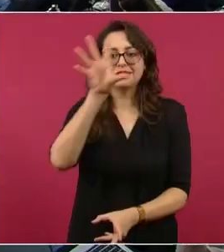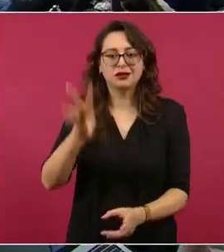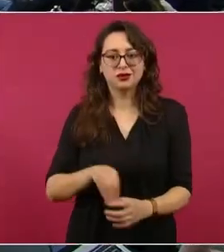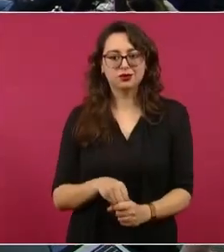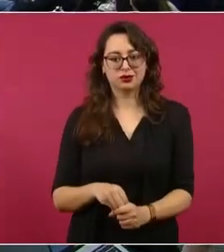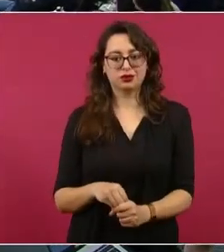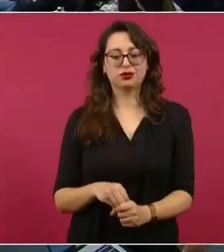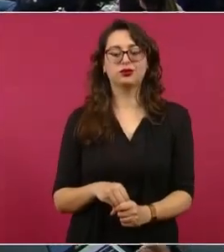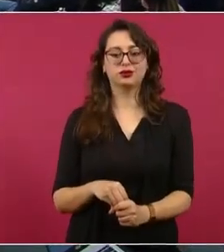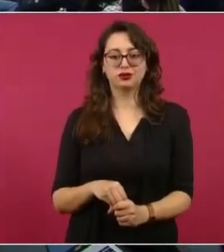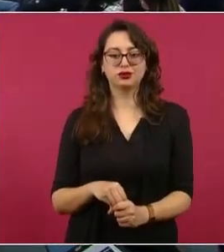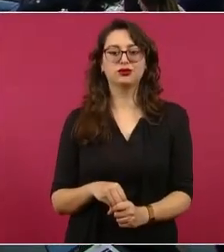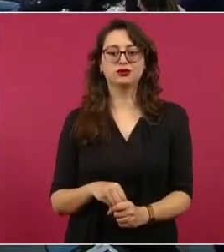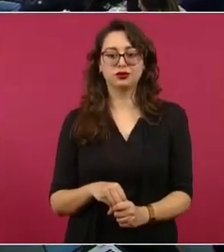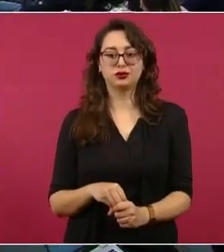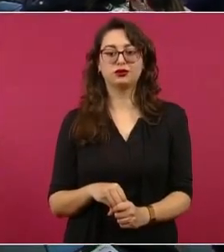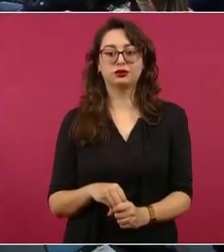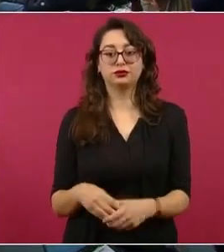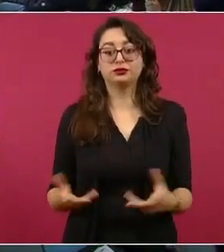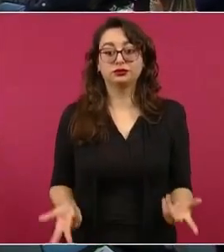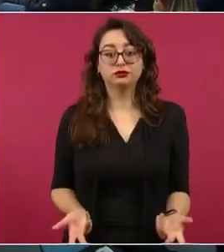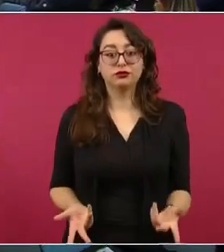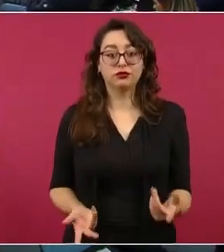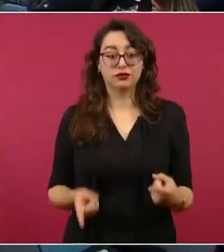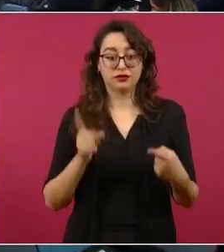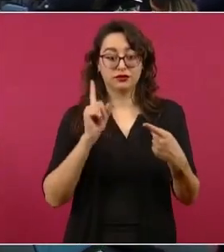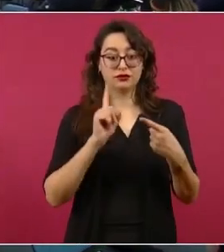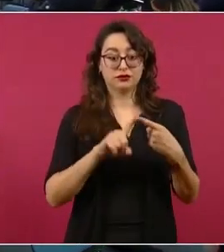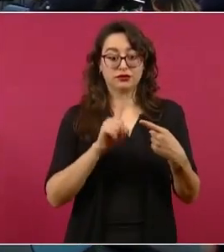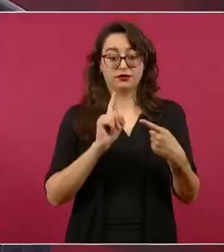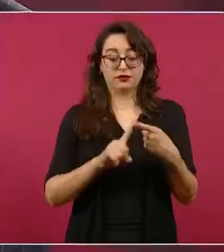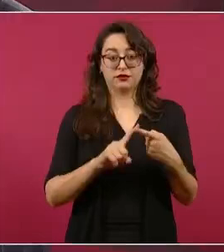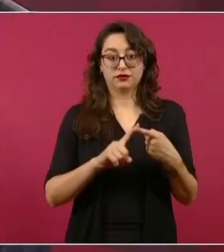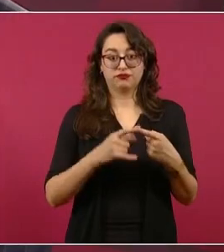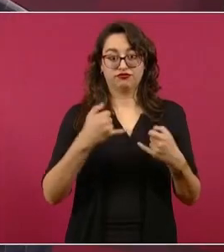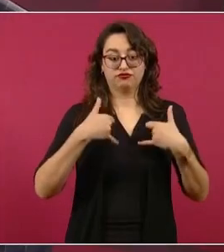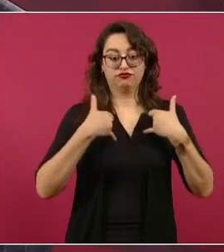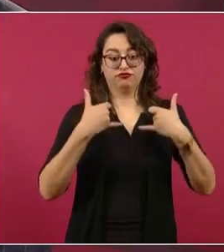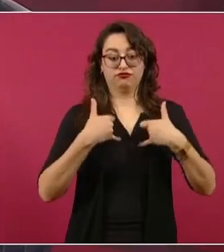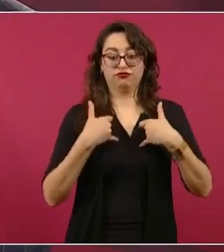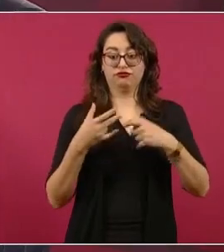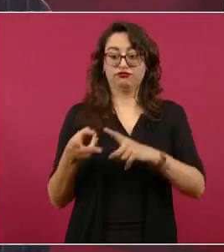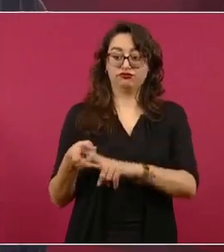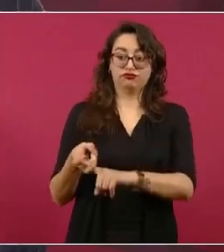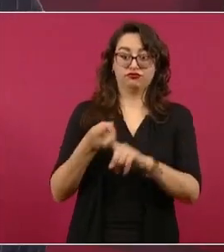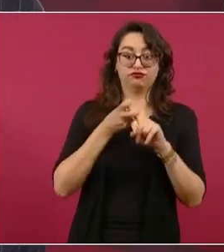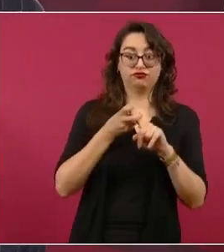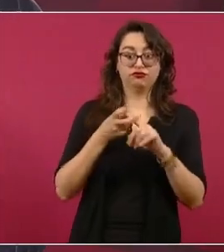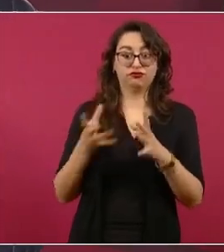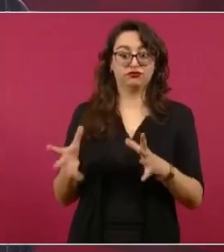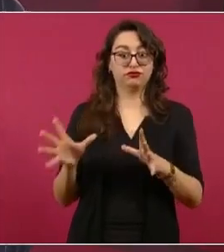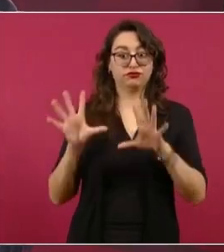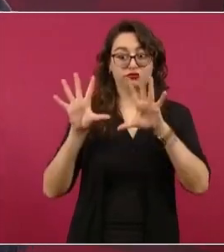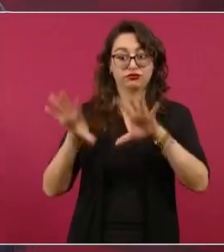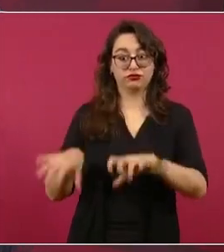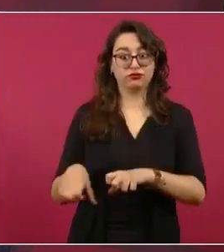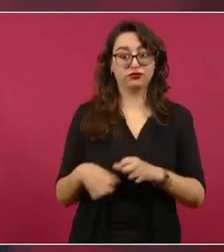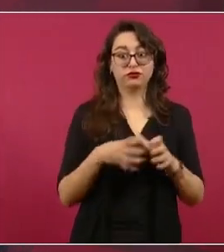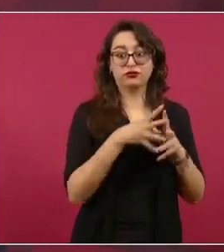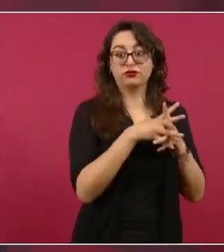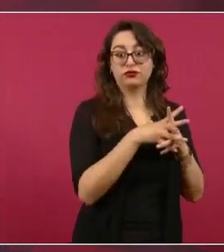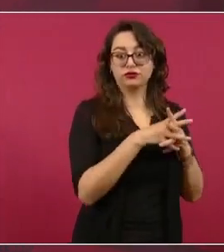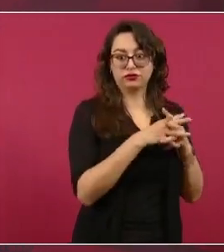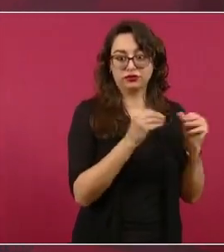dos delitos mayores. Entonces, estamos nosotros